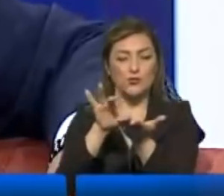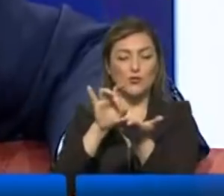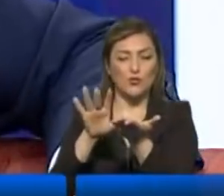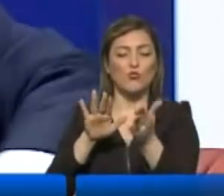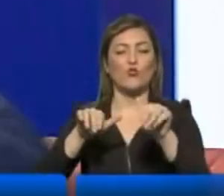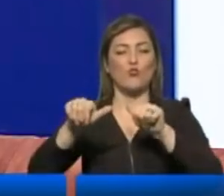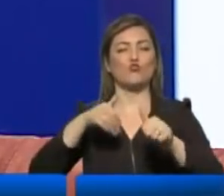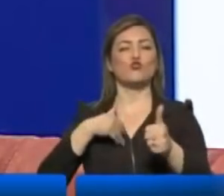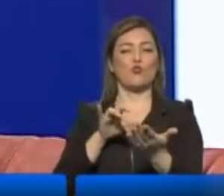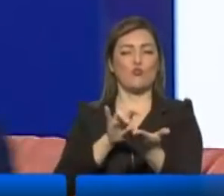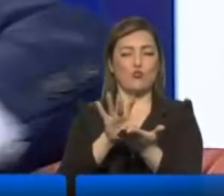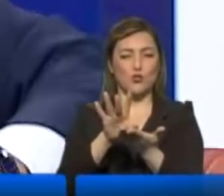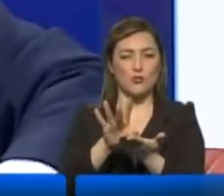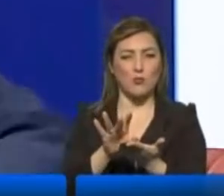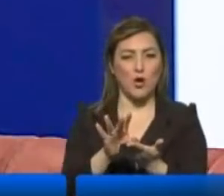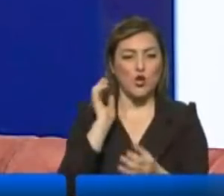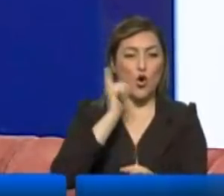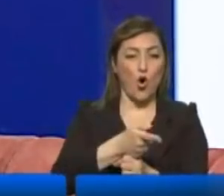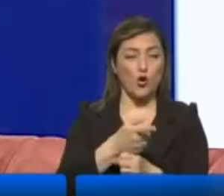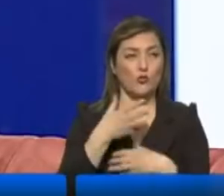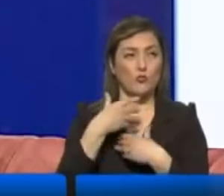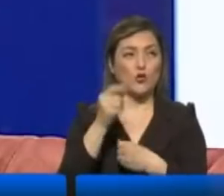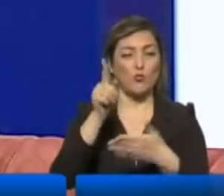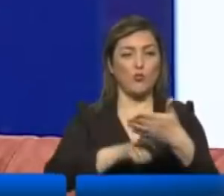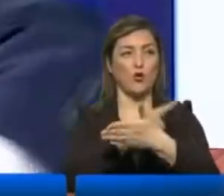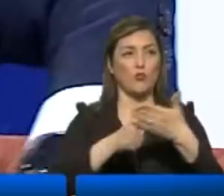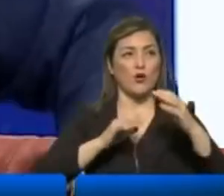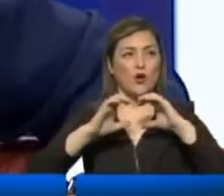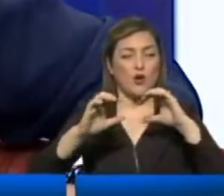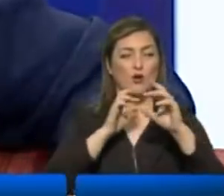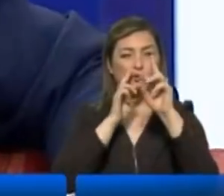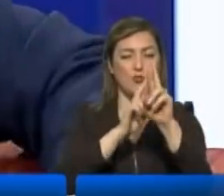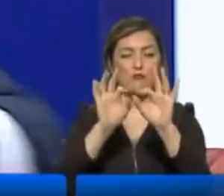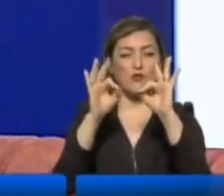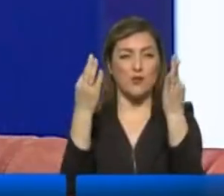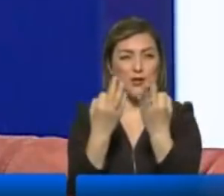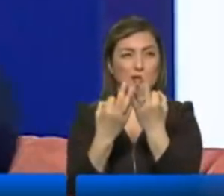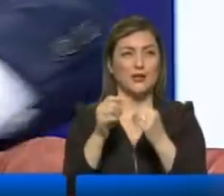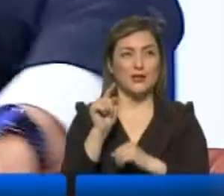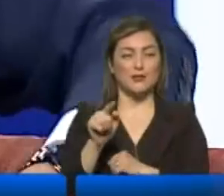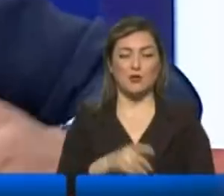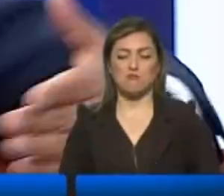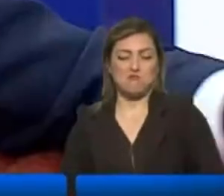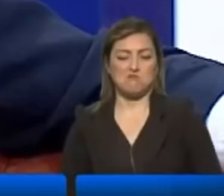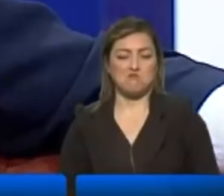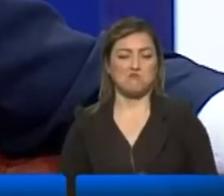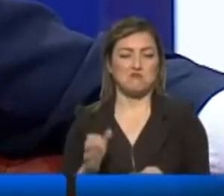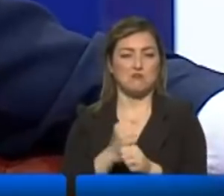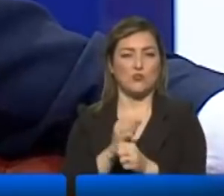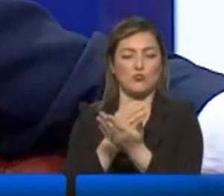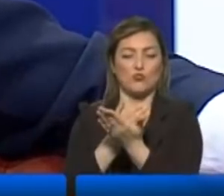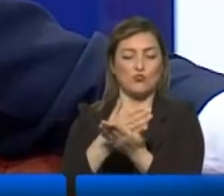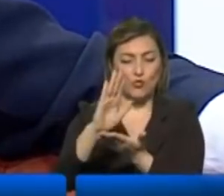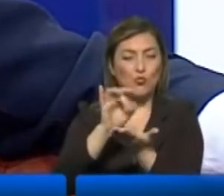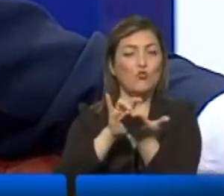de mi administración por desobedecer mis órdenes. Les tenía prohibido contestar a un familiar y no lo hicieron y está